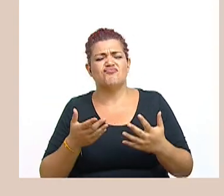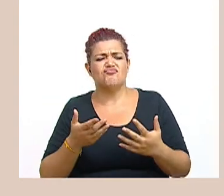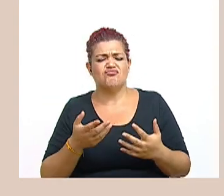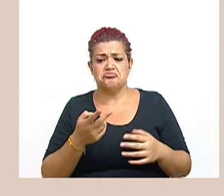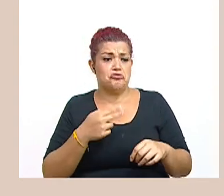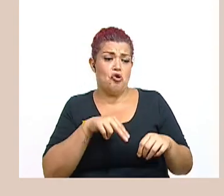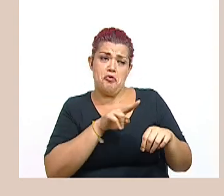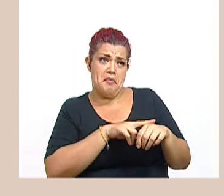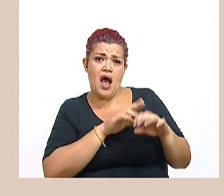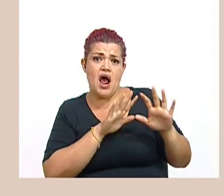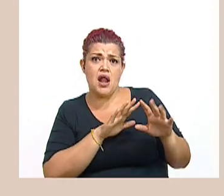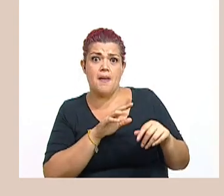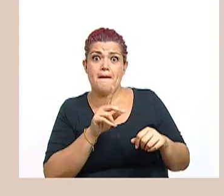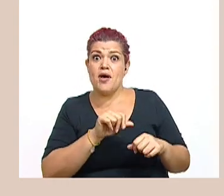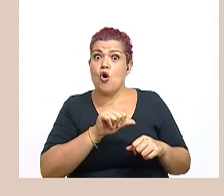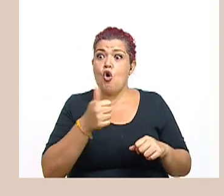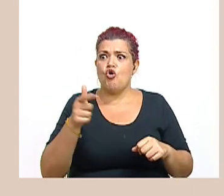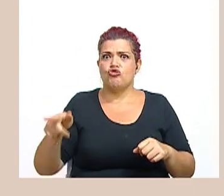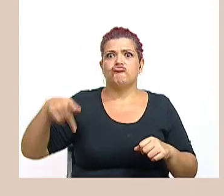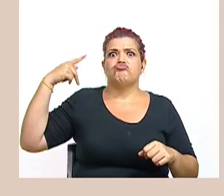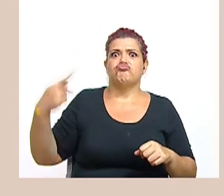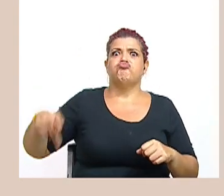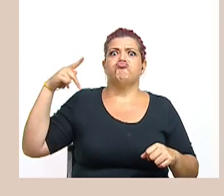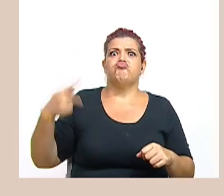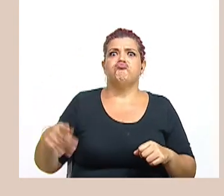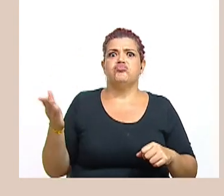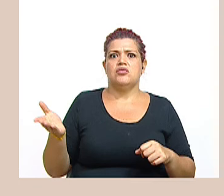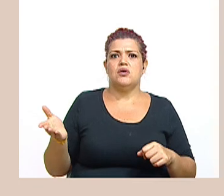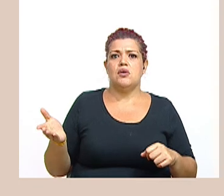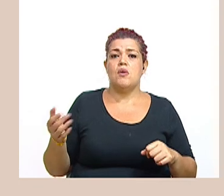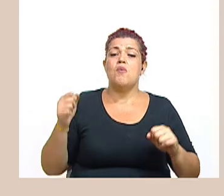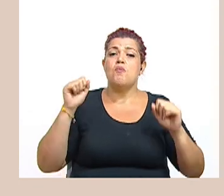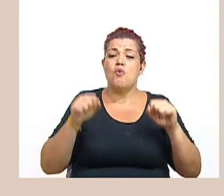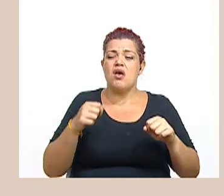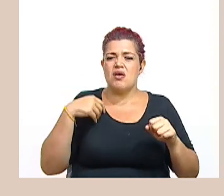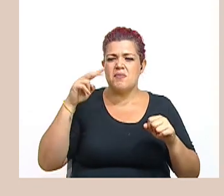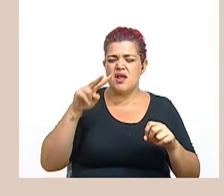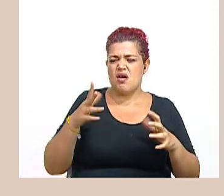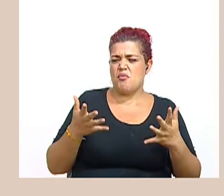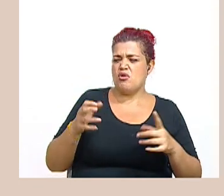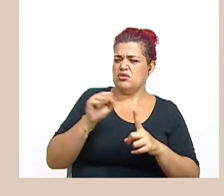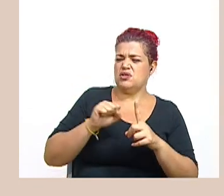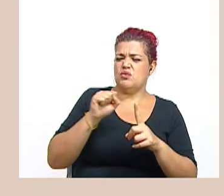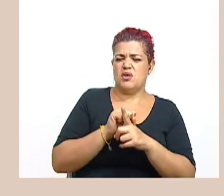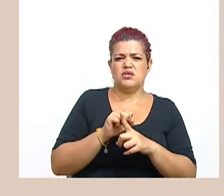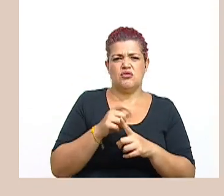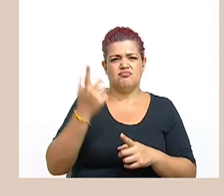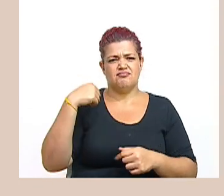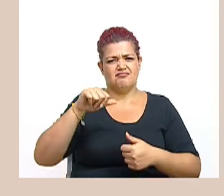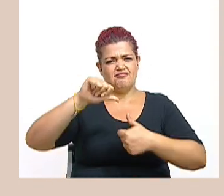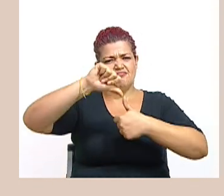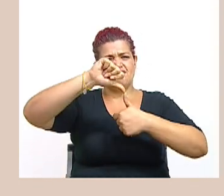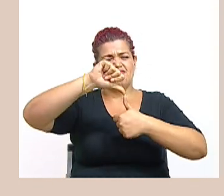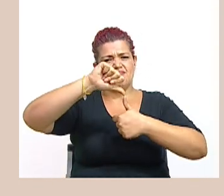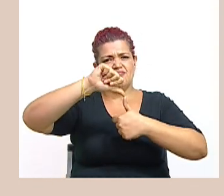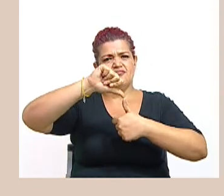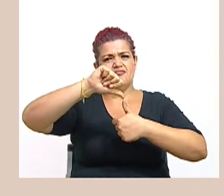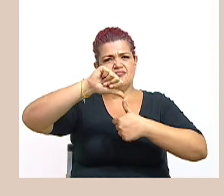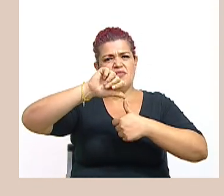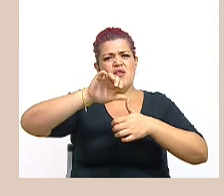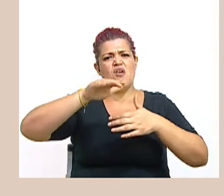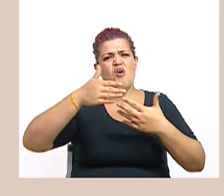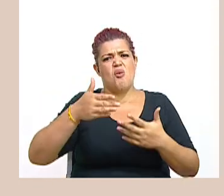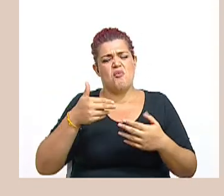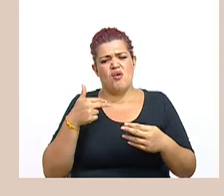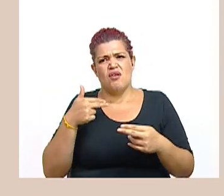carácter normal, pero otros son extremos. Pudimos valorar la situación en el contexto de América Central. ¿Cómo ha